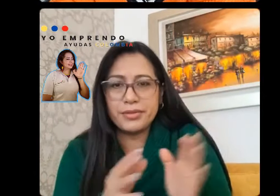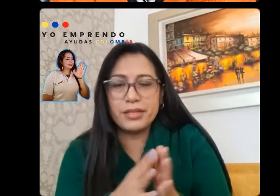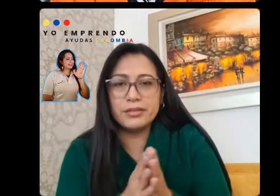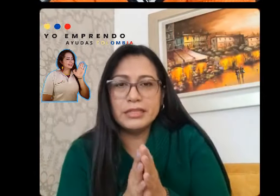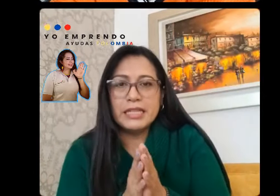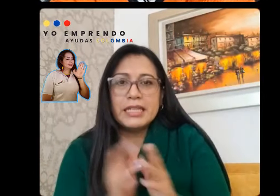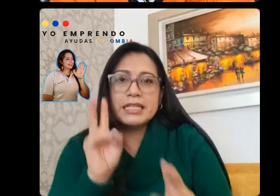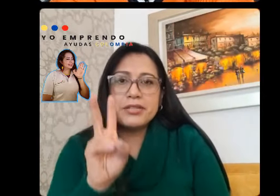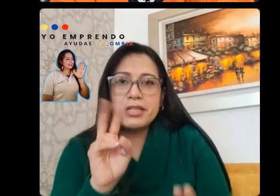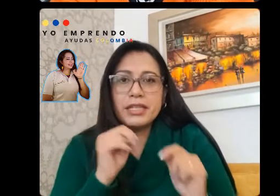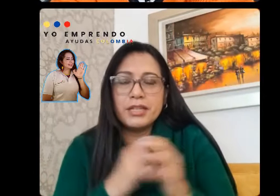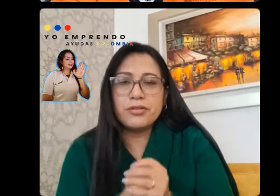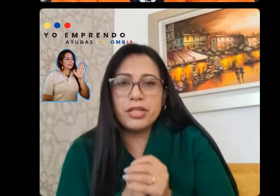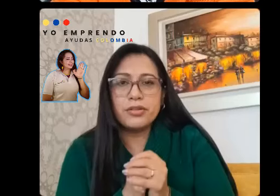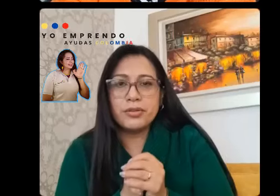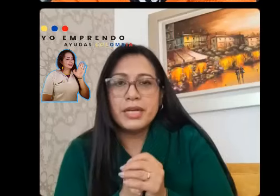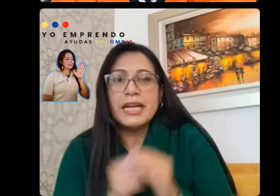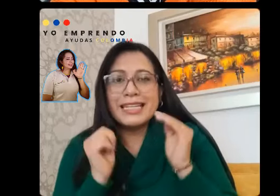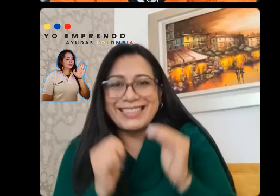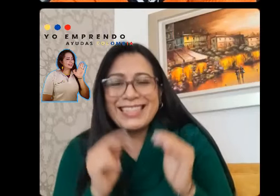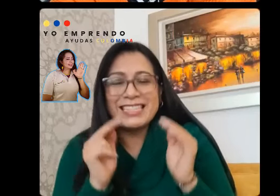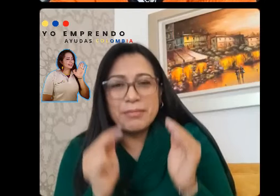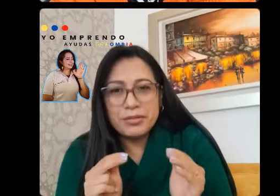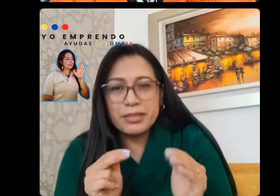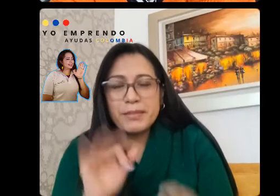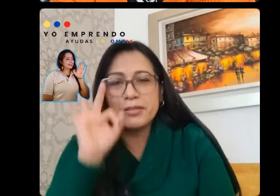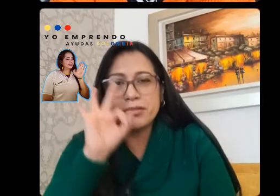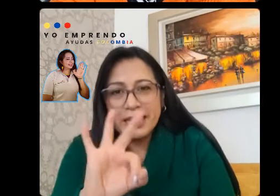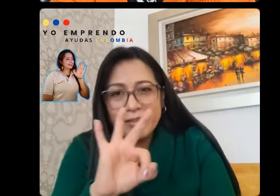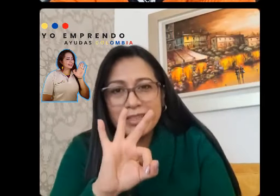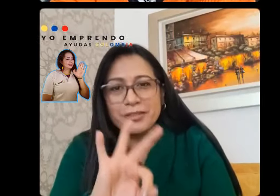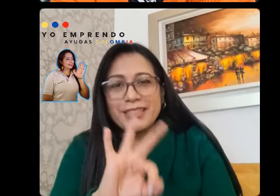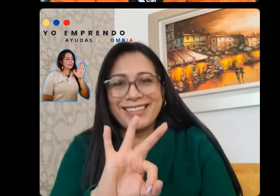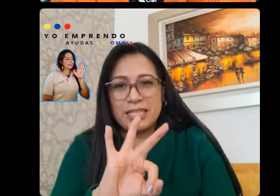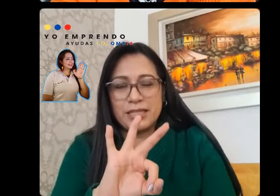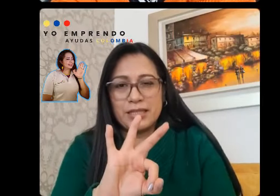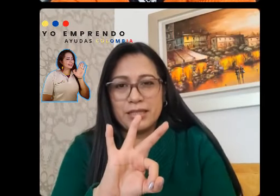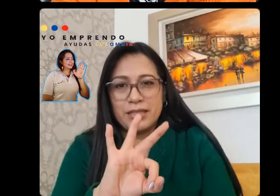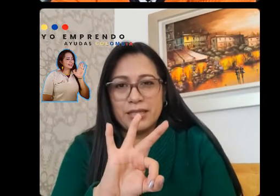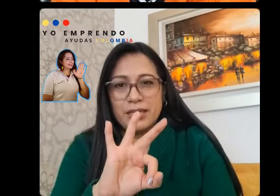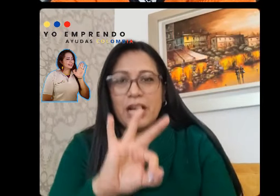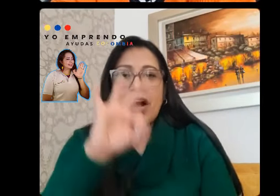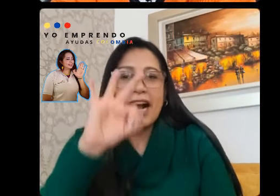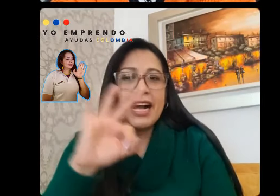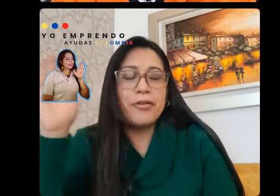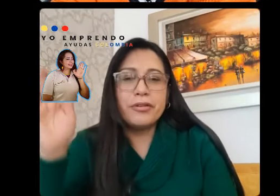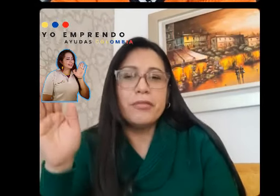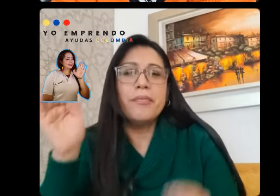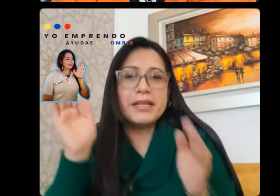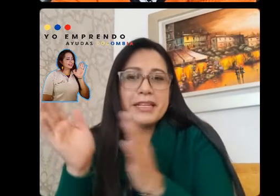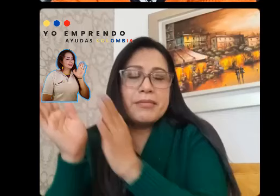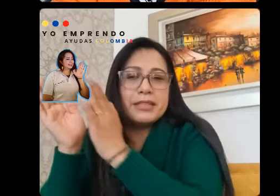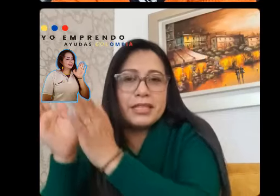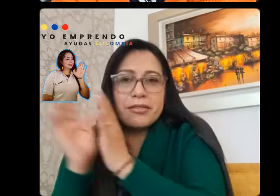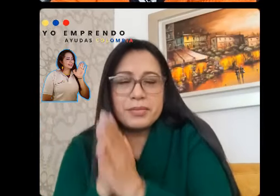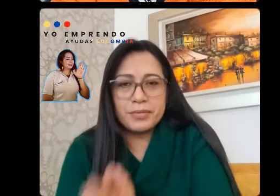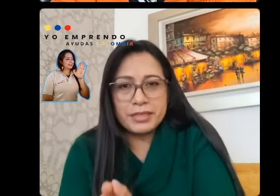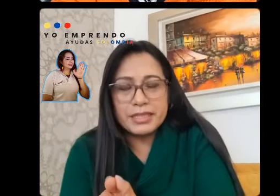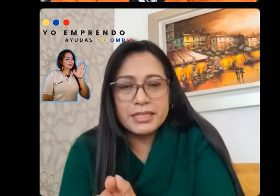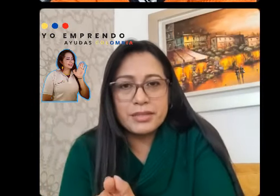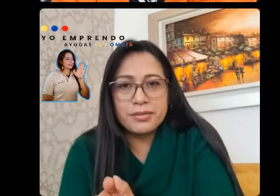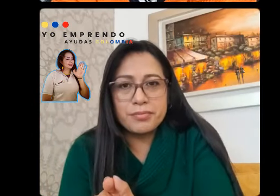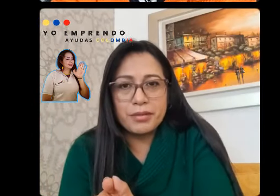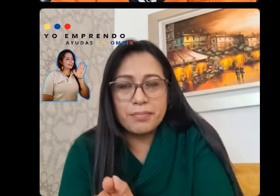larguito cierto la señora dos niños es decir ese millón de pesos lo está dividiendo entre tres a cada uno no básicamente le